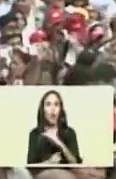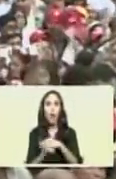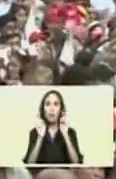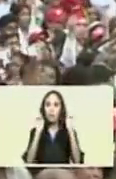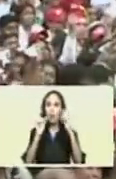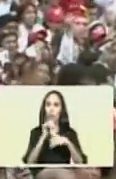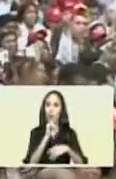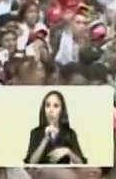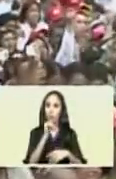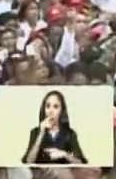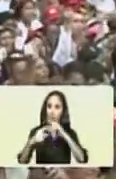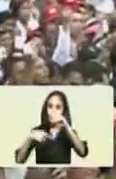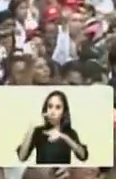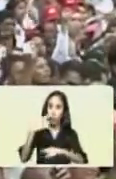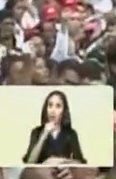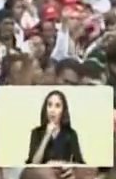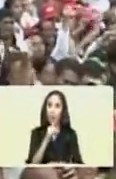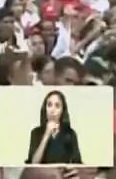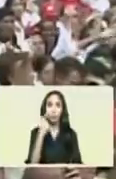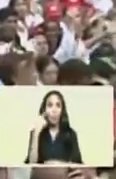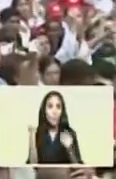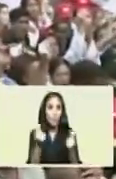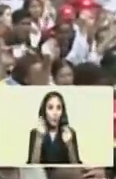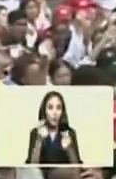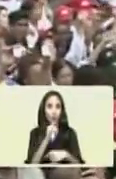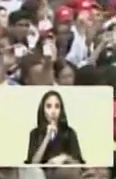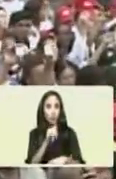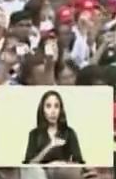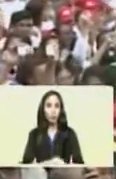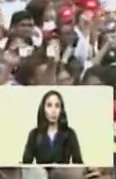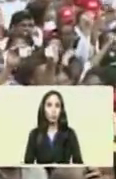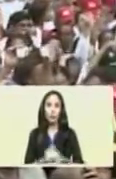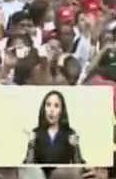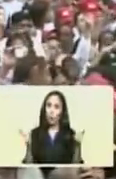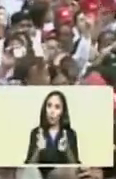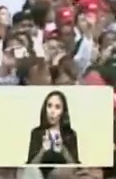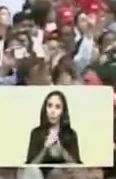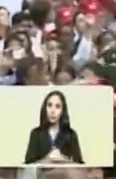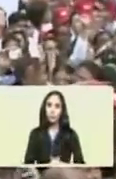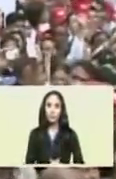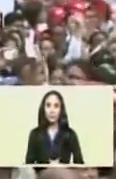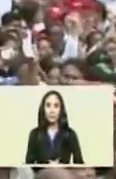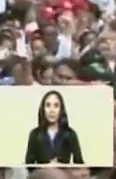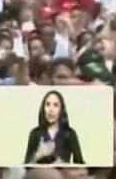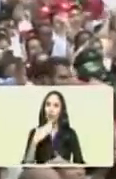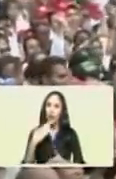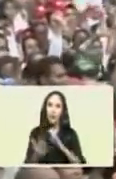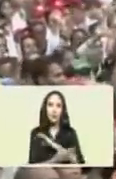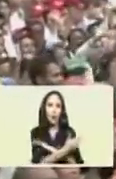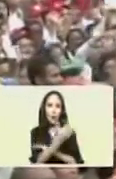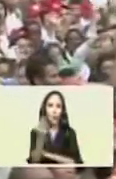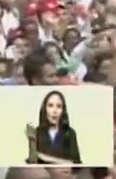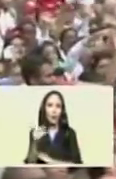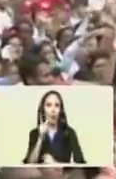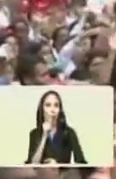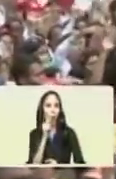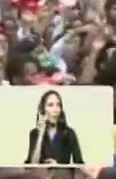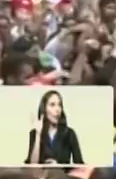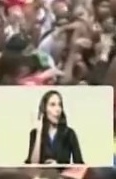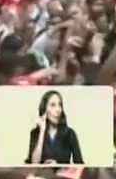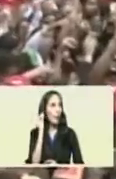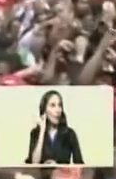pendientes de los anuncios de la cumbre del alba le doy las gracias hermanos y hermanas cinco años